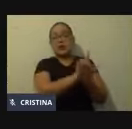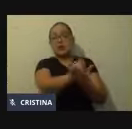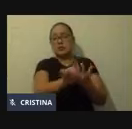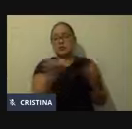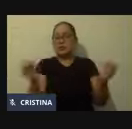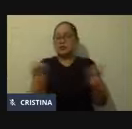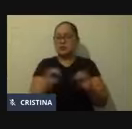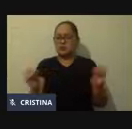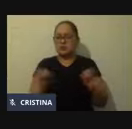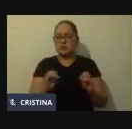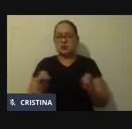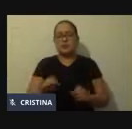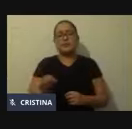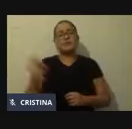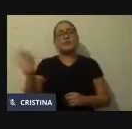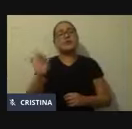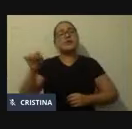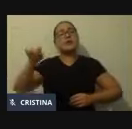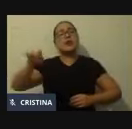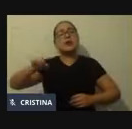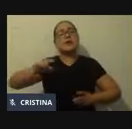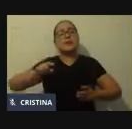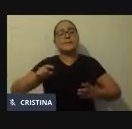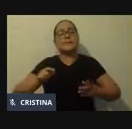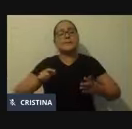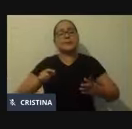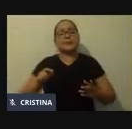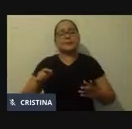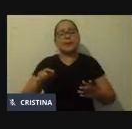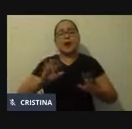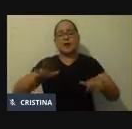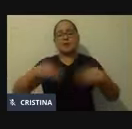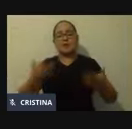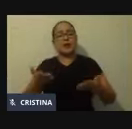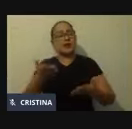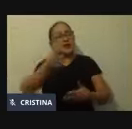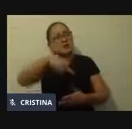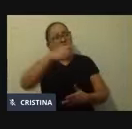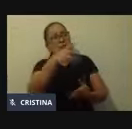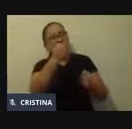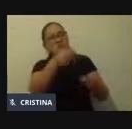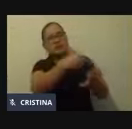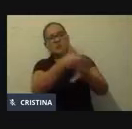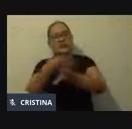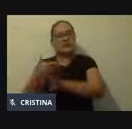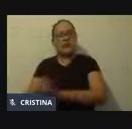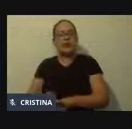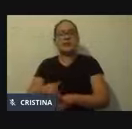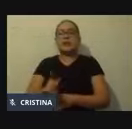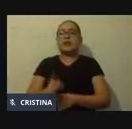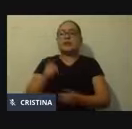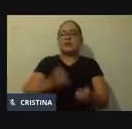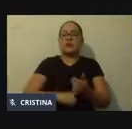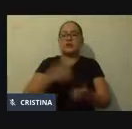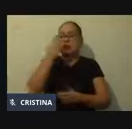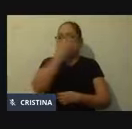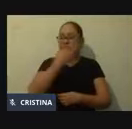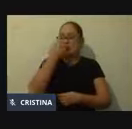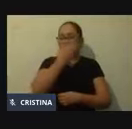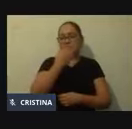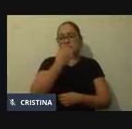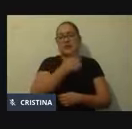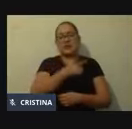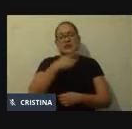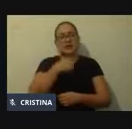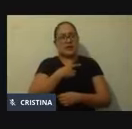que ya de por sí va a haber un distanciamiento social fuerte, se calcula que las escuelas van a tener que hacer